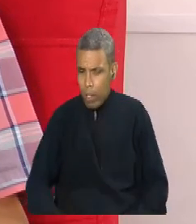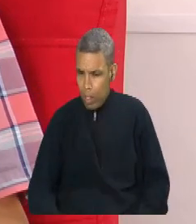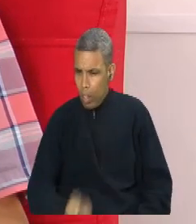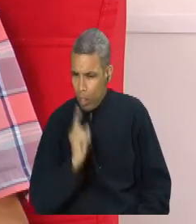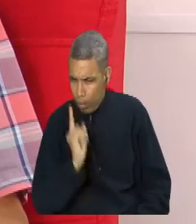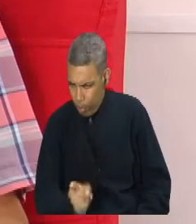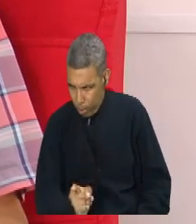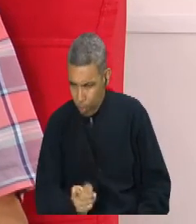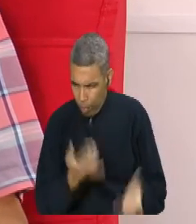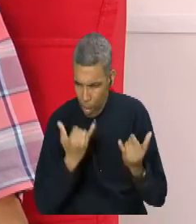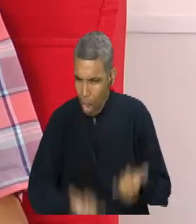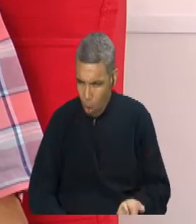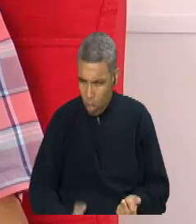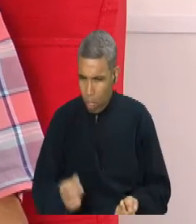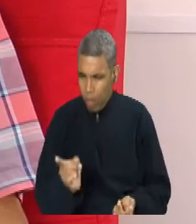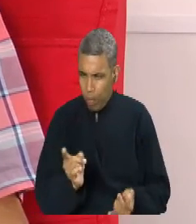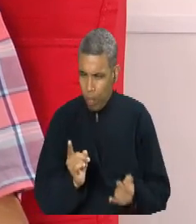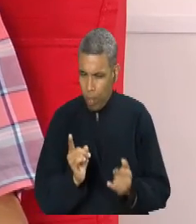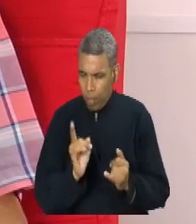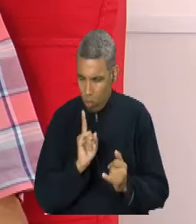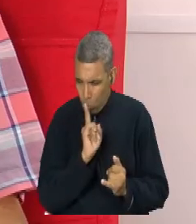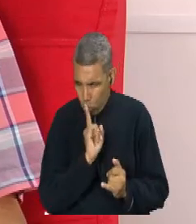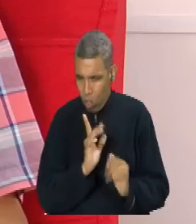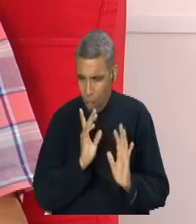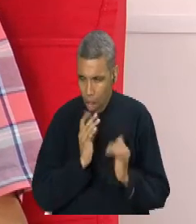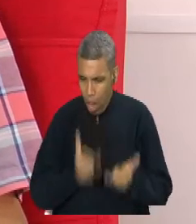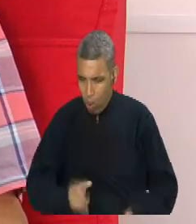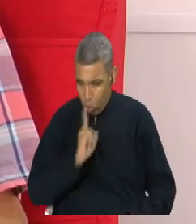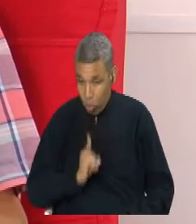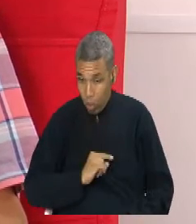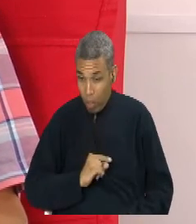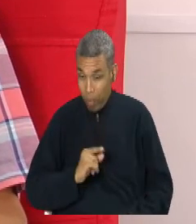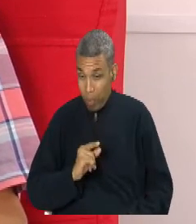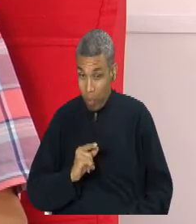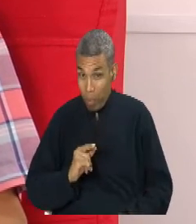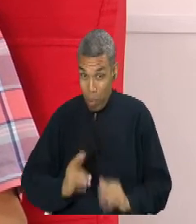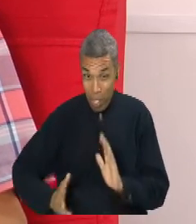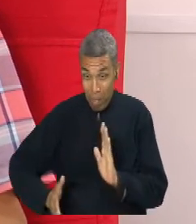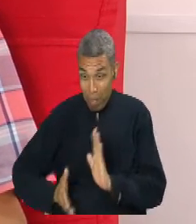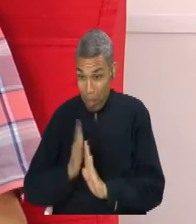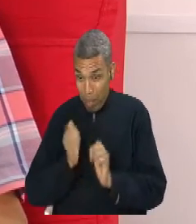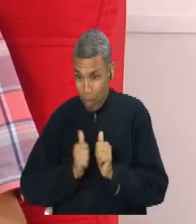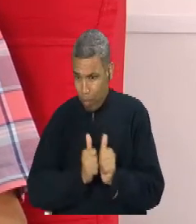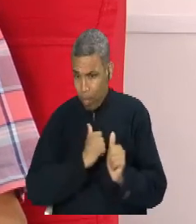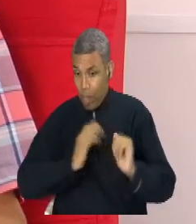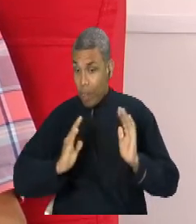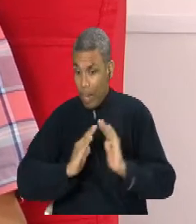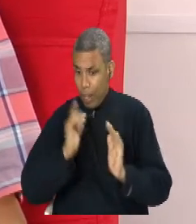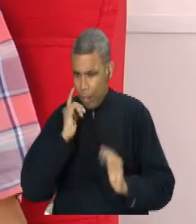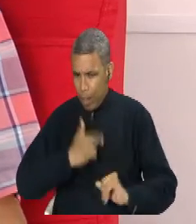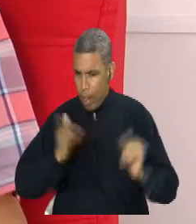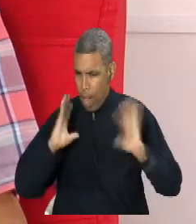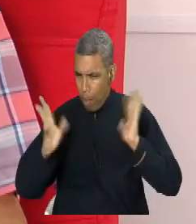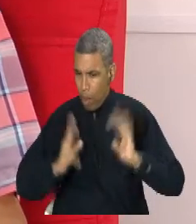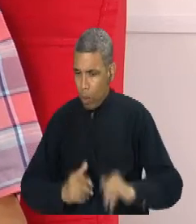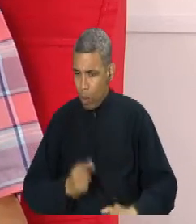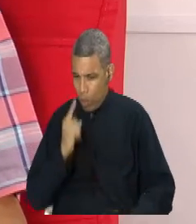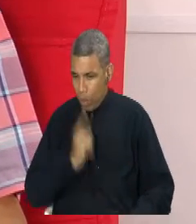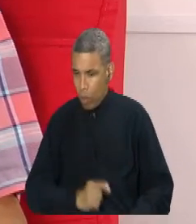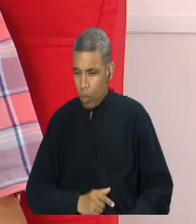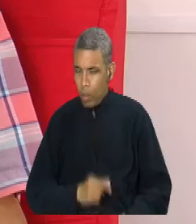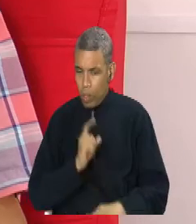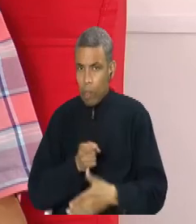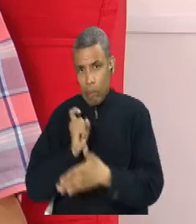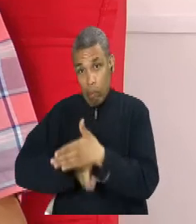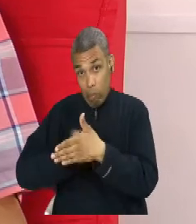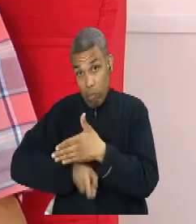tranquilidad porque ella ya la va a escuchar en el momento de la pataleta no te escucha y es muy bueno